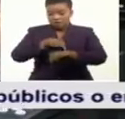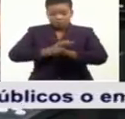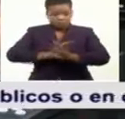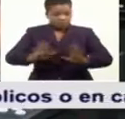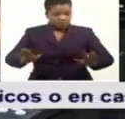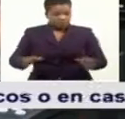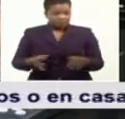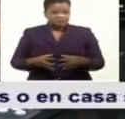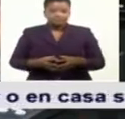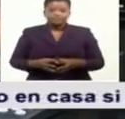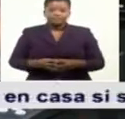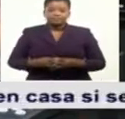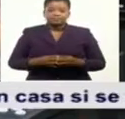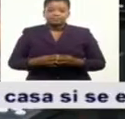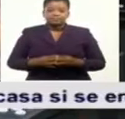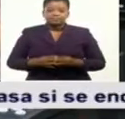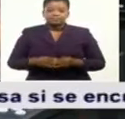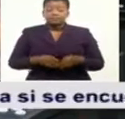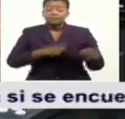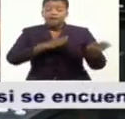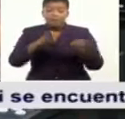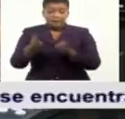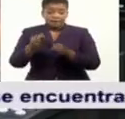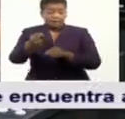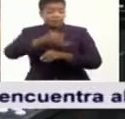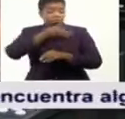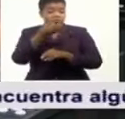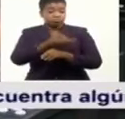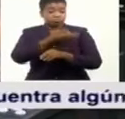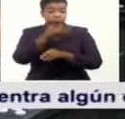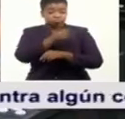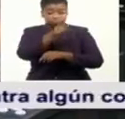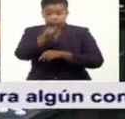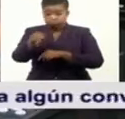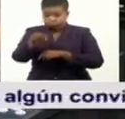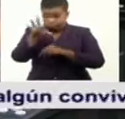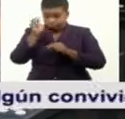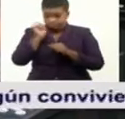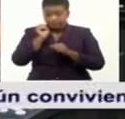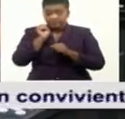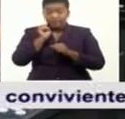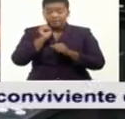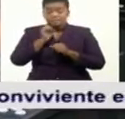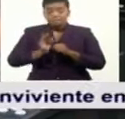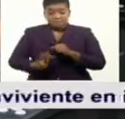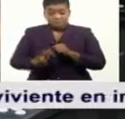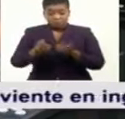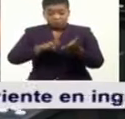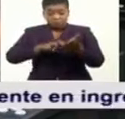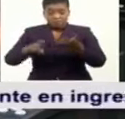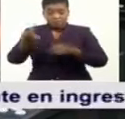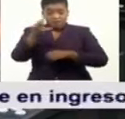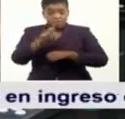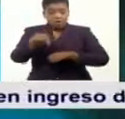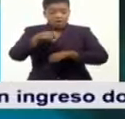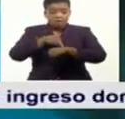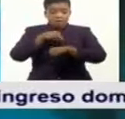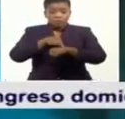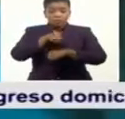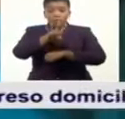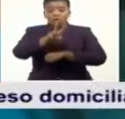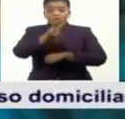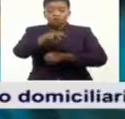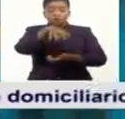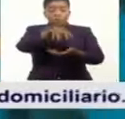Bueno, como dato adicional para la teleaudiencia, decir que en este territorio, en este momento, funcionan 42